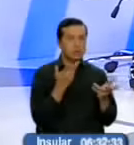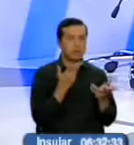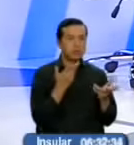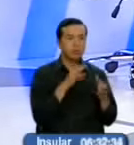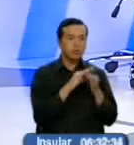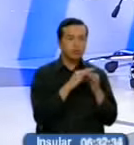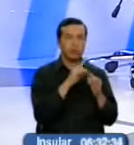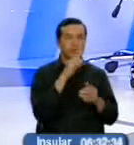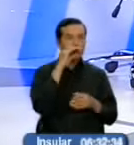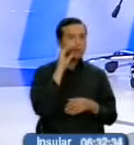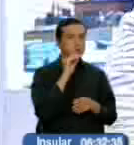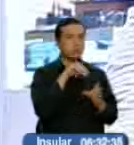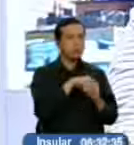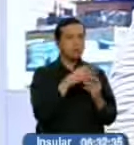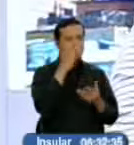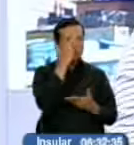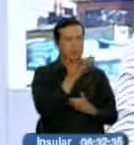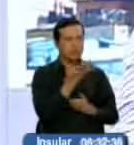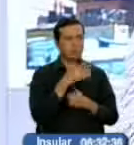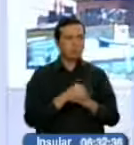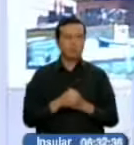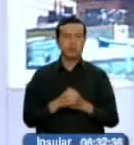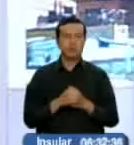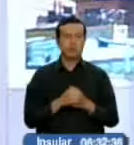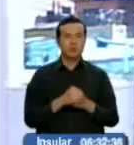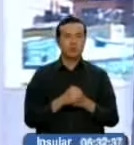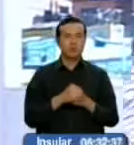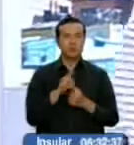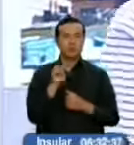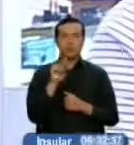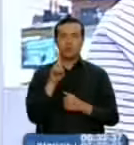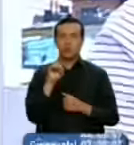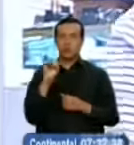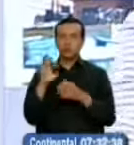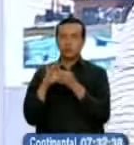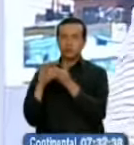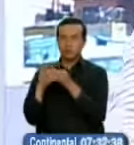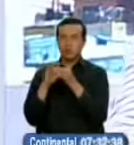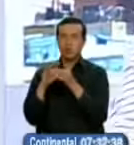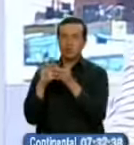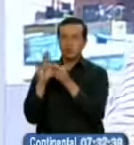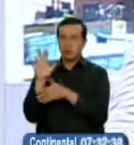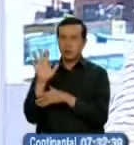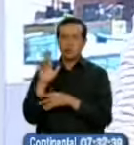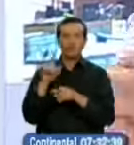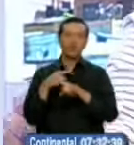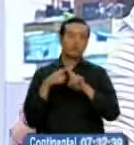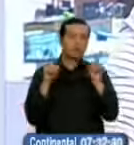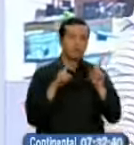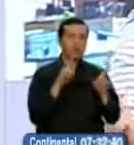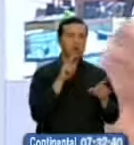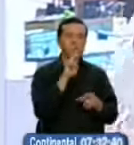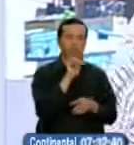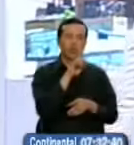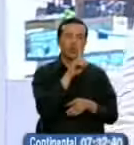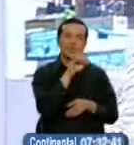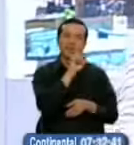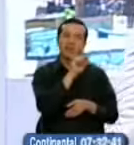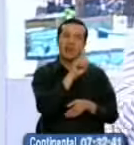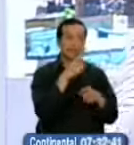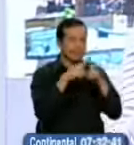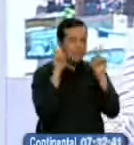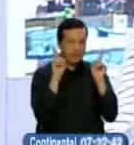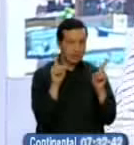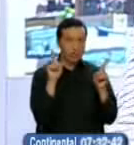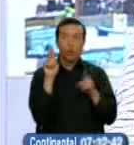donde a Unidos, donde Jaime Nebot? La unidad, no Unidos. Unidos es un grupo que apoya Alianza País. La unidad, la Convergencia Democrática por la Unidad. Nosotros fuimos